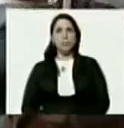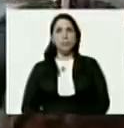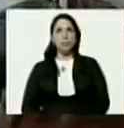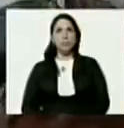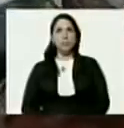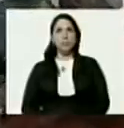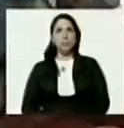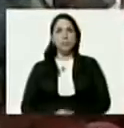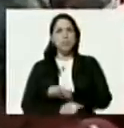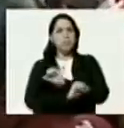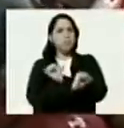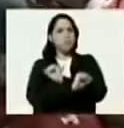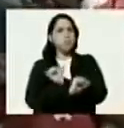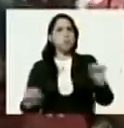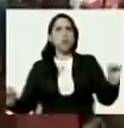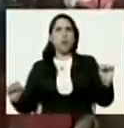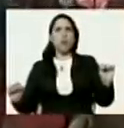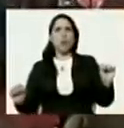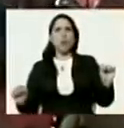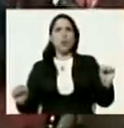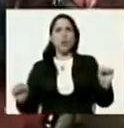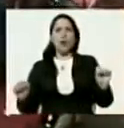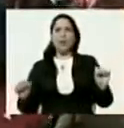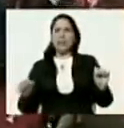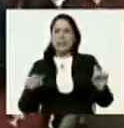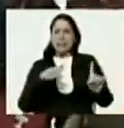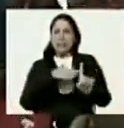Ya basta de tanto daño a un país.